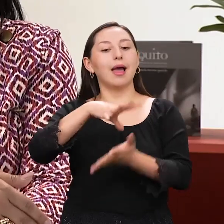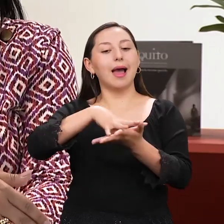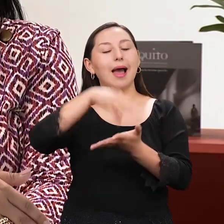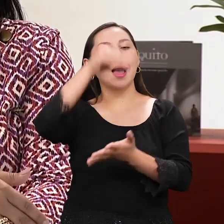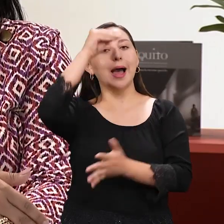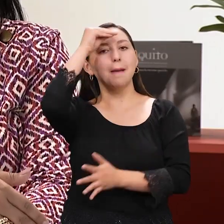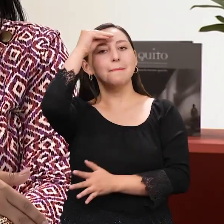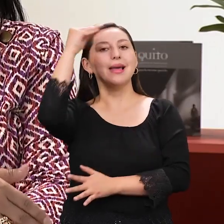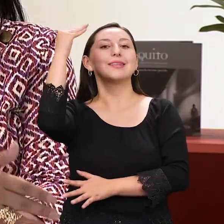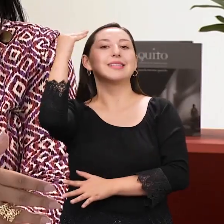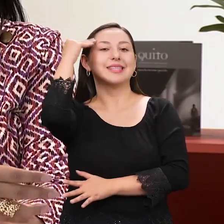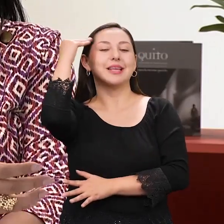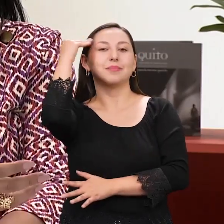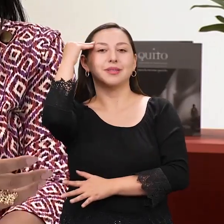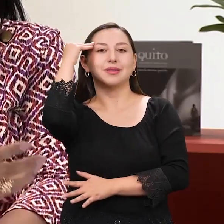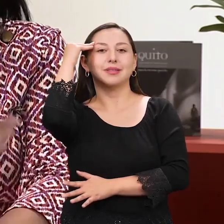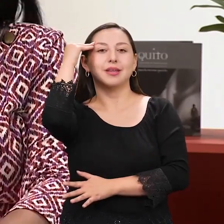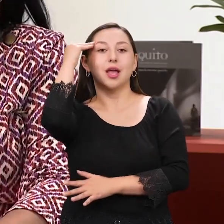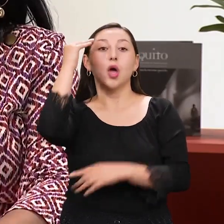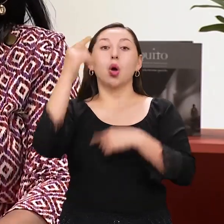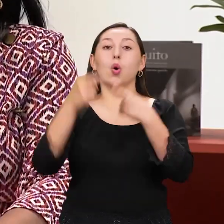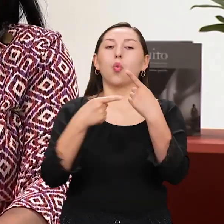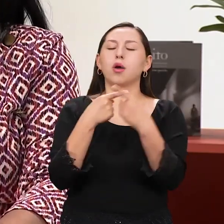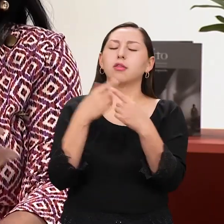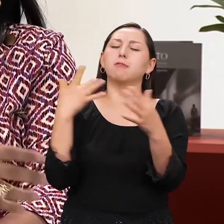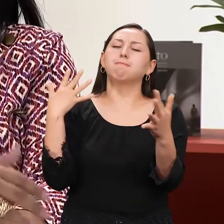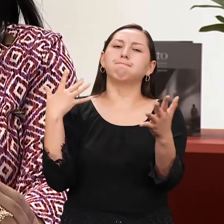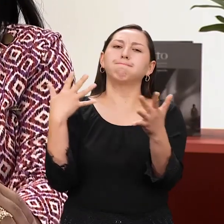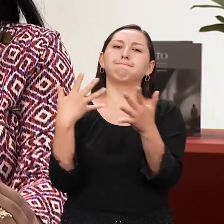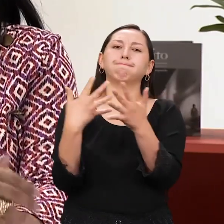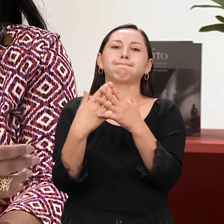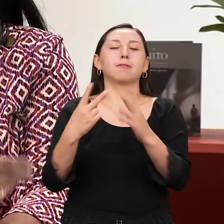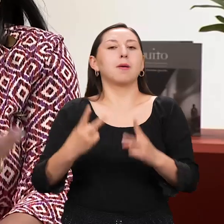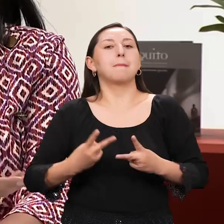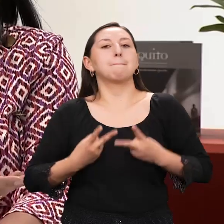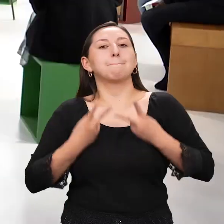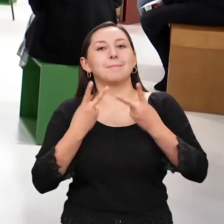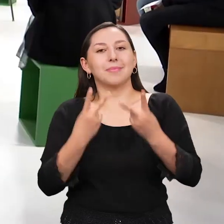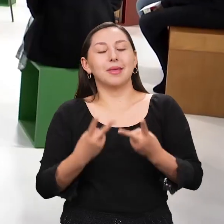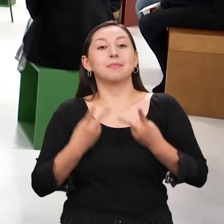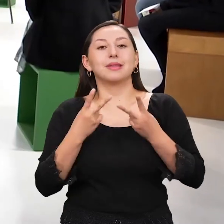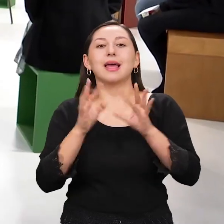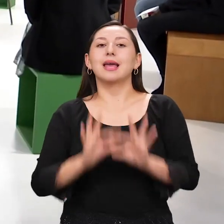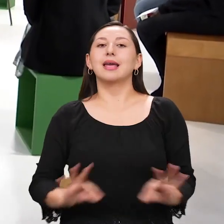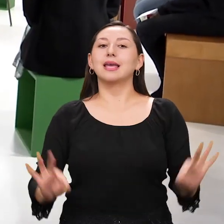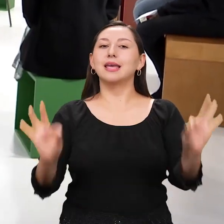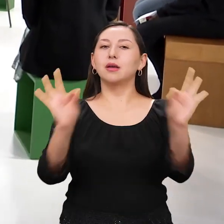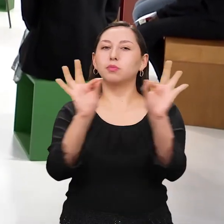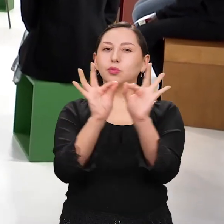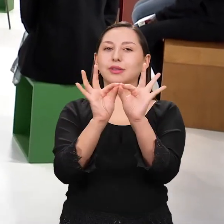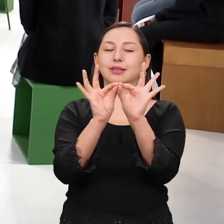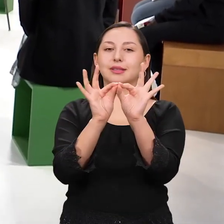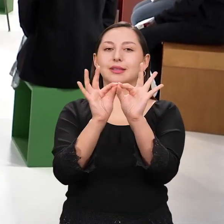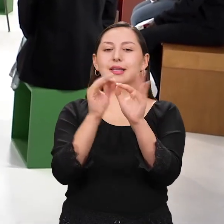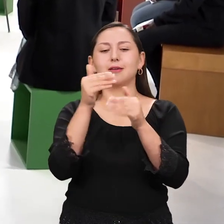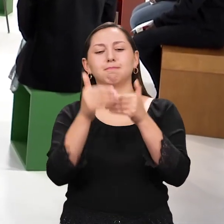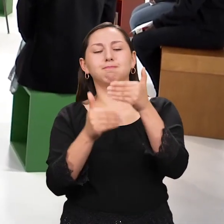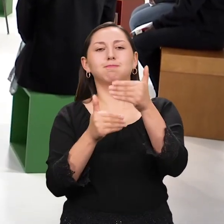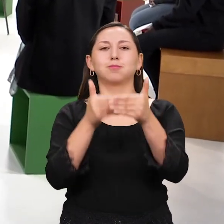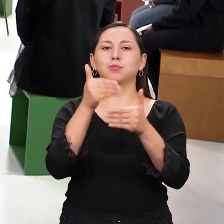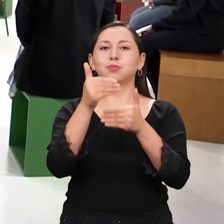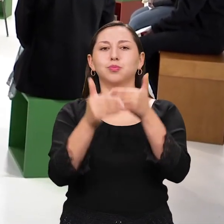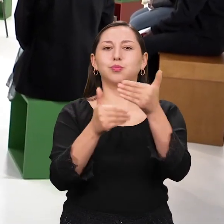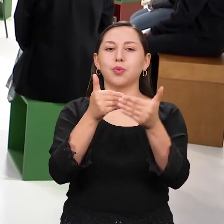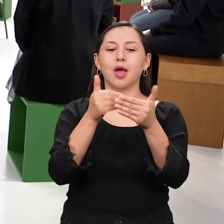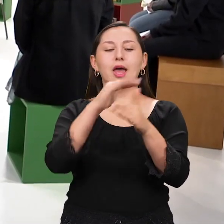usarla, sobre todo desde nuestros patrones históricos. A veces tenemos mucho miedo a decir no y